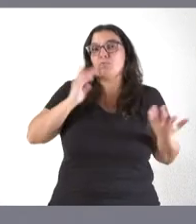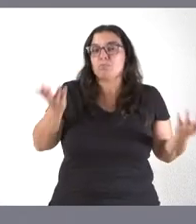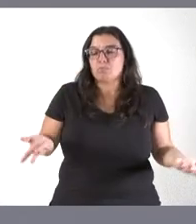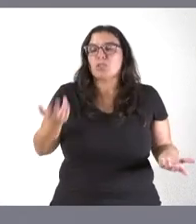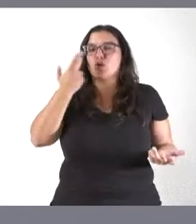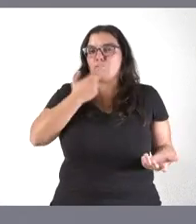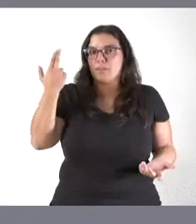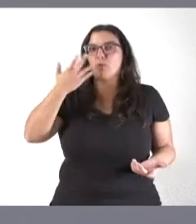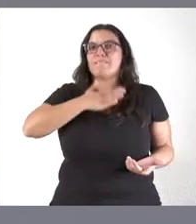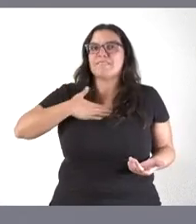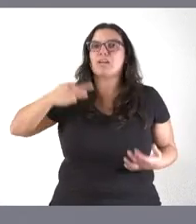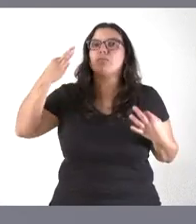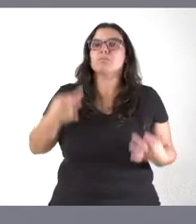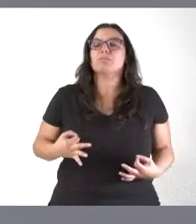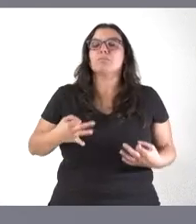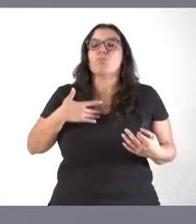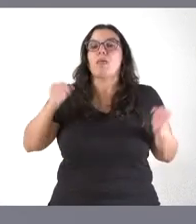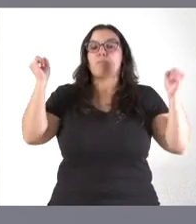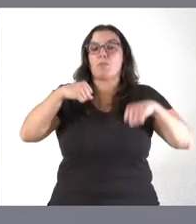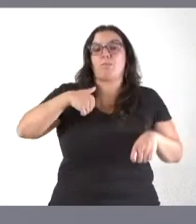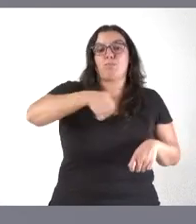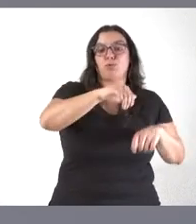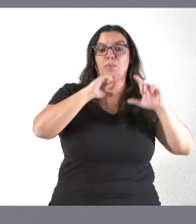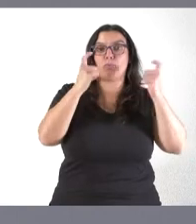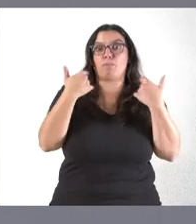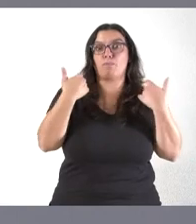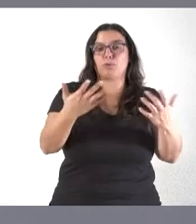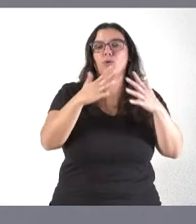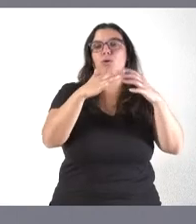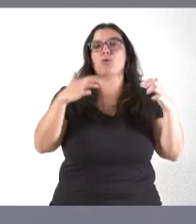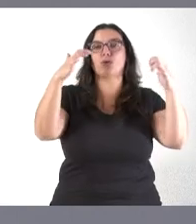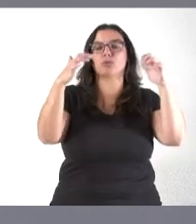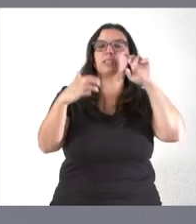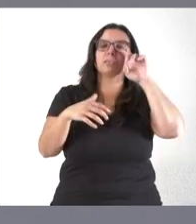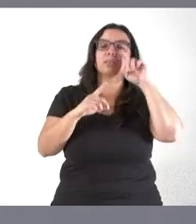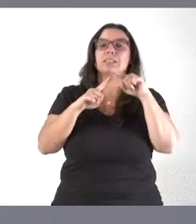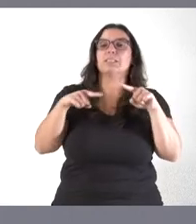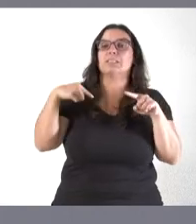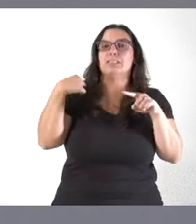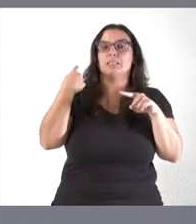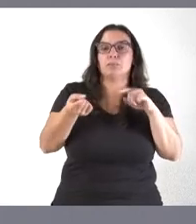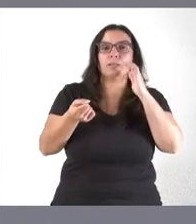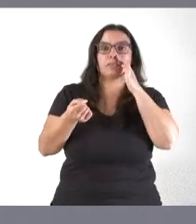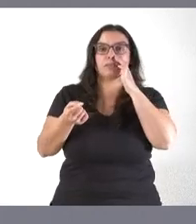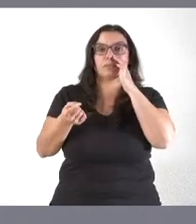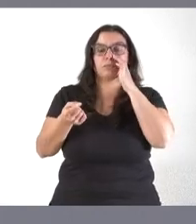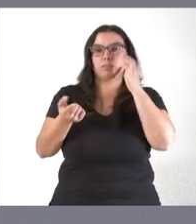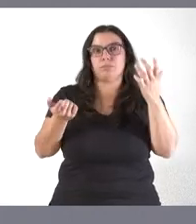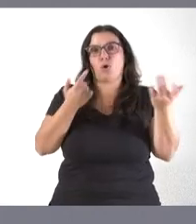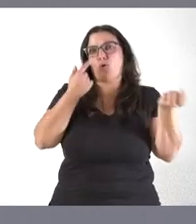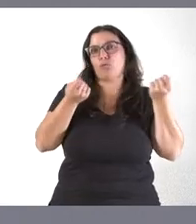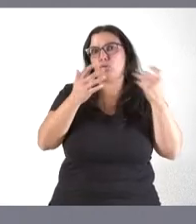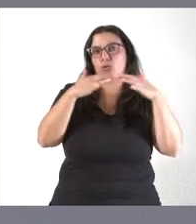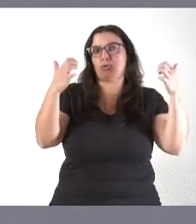le confirmo es que el techo de gasto pueda ser aprobado cuanto antes en las cortes de Castilla y león esté sometido por tanto al control